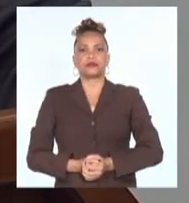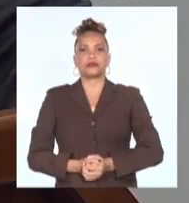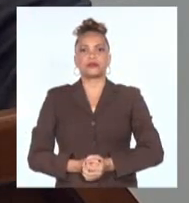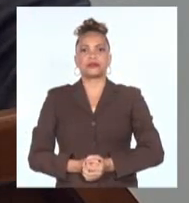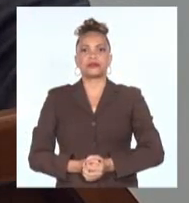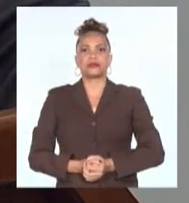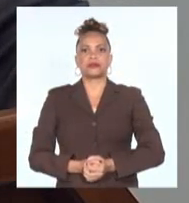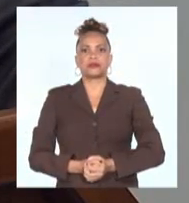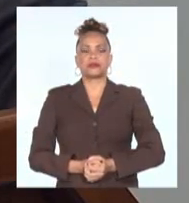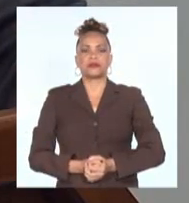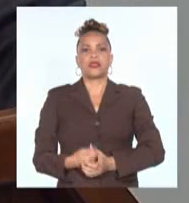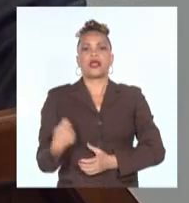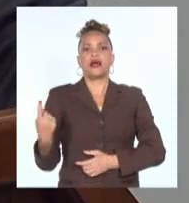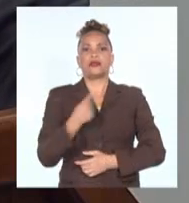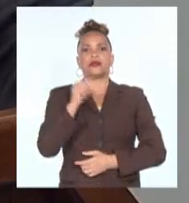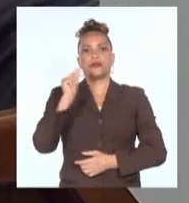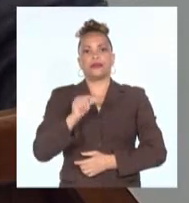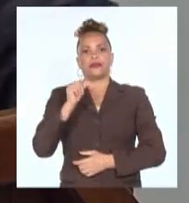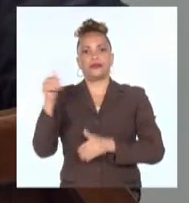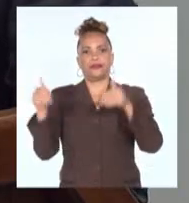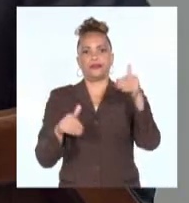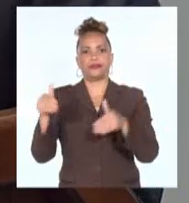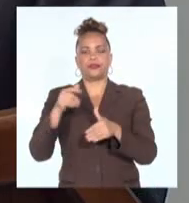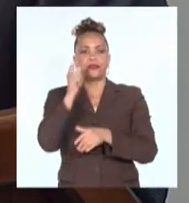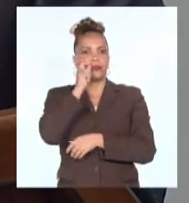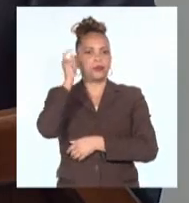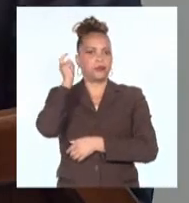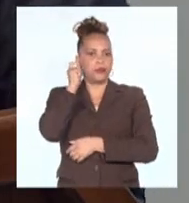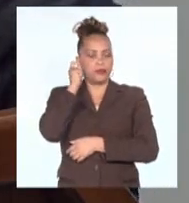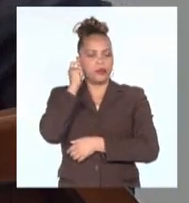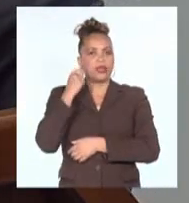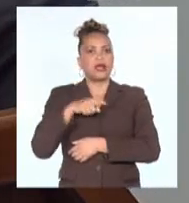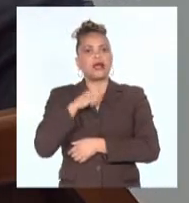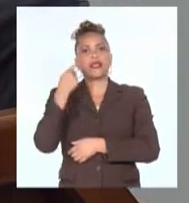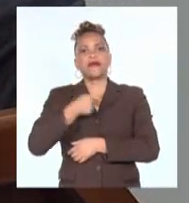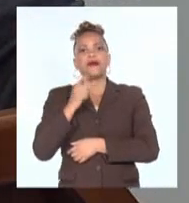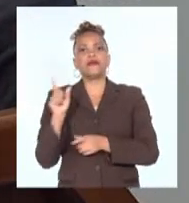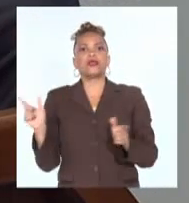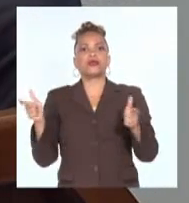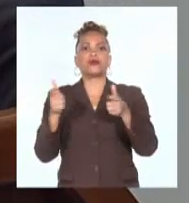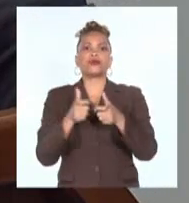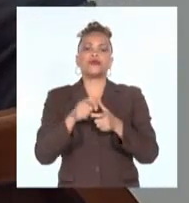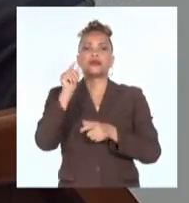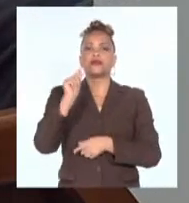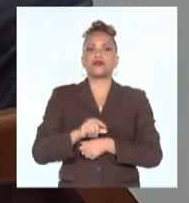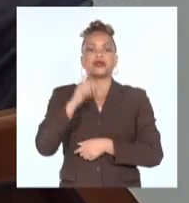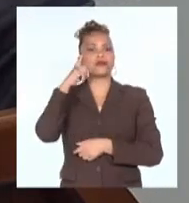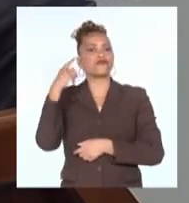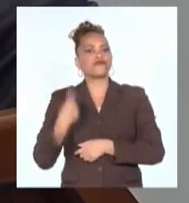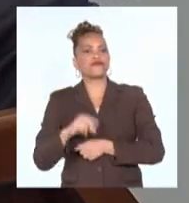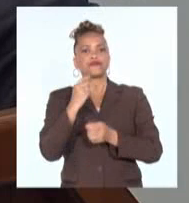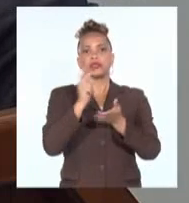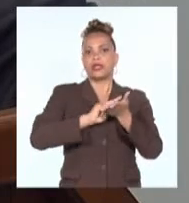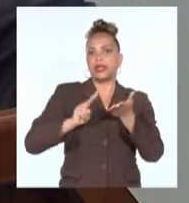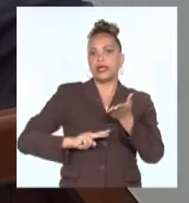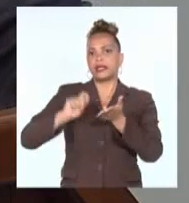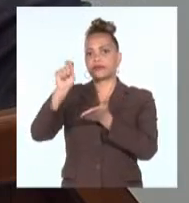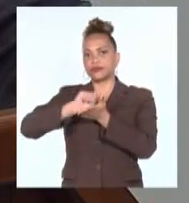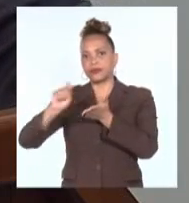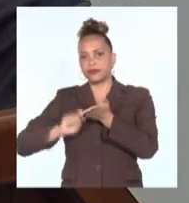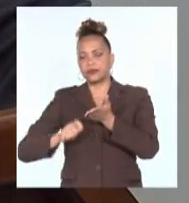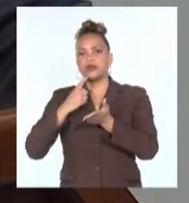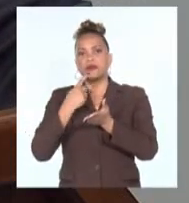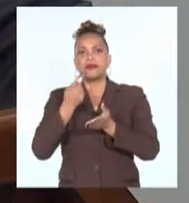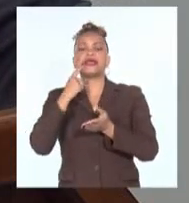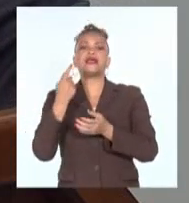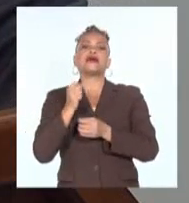Distinguidas excelencias, señoras y señores, debemos reducir el analfabetismo digital al trabajar por generar acceso a la tecnología